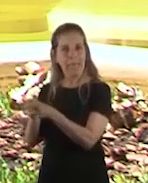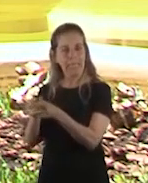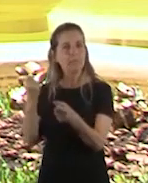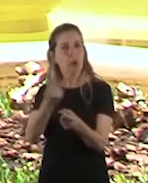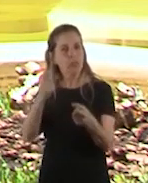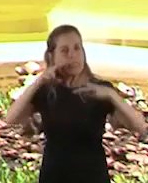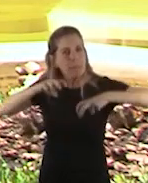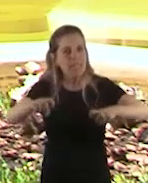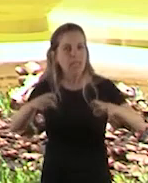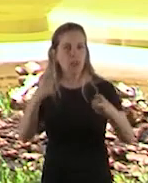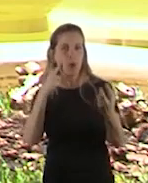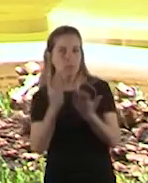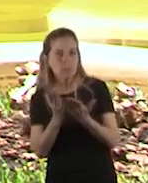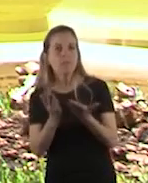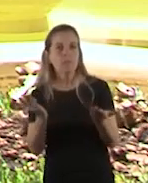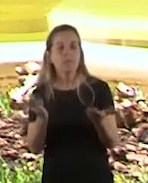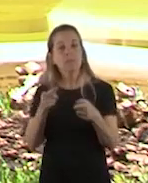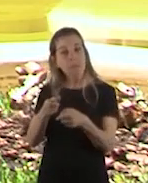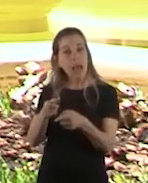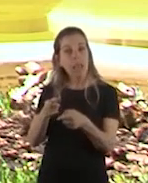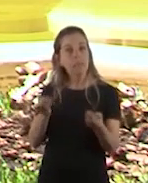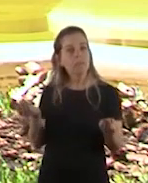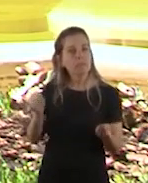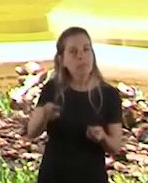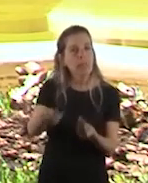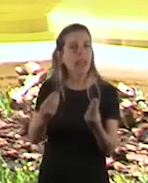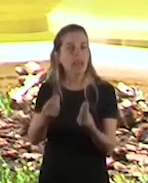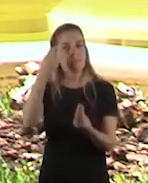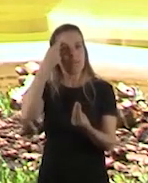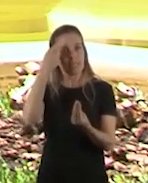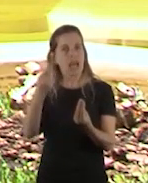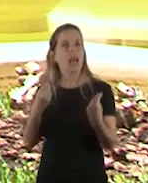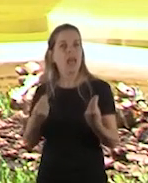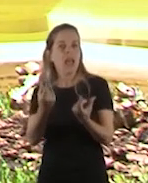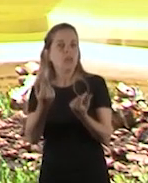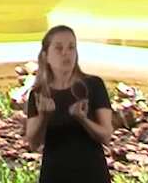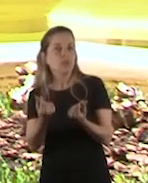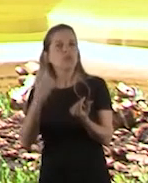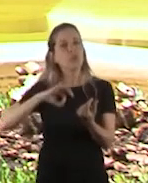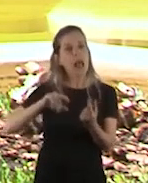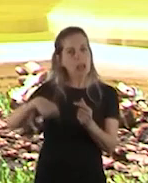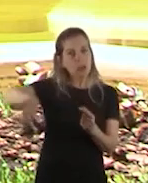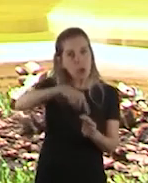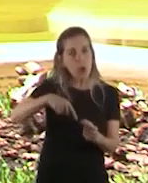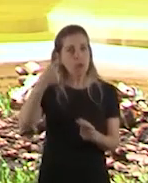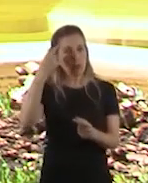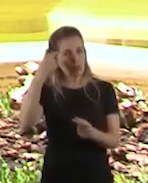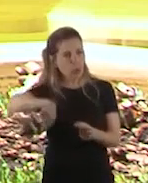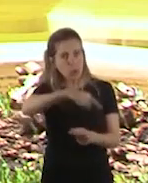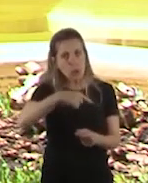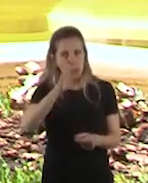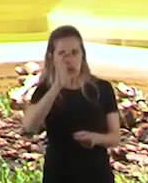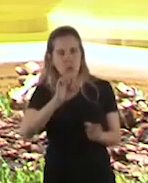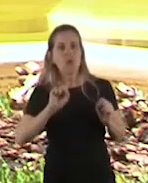conocimiento. Para reforzar el proceso de recuperación del poder adquisitivo, jamás suspendimos